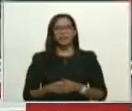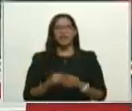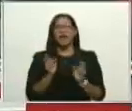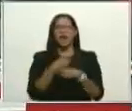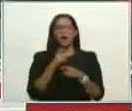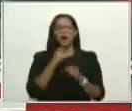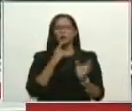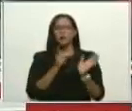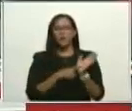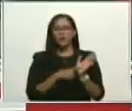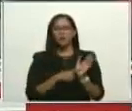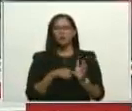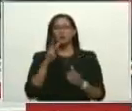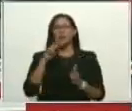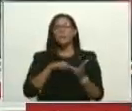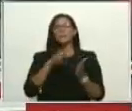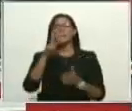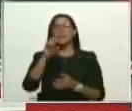completo. 2020.